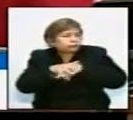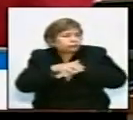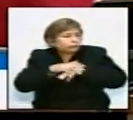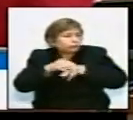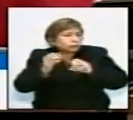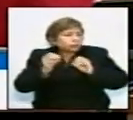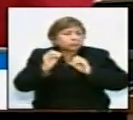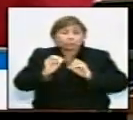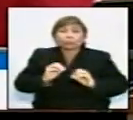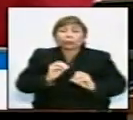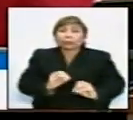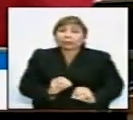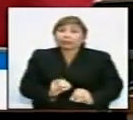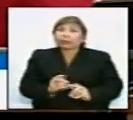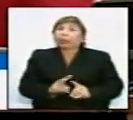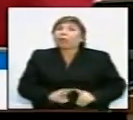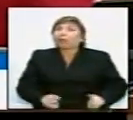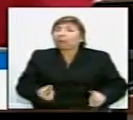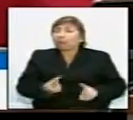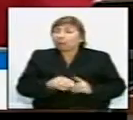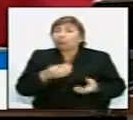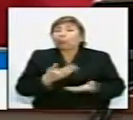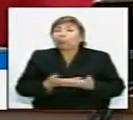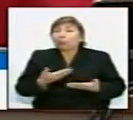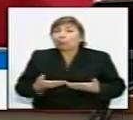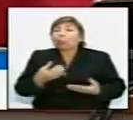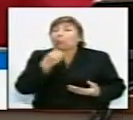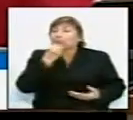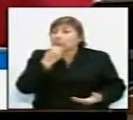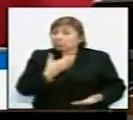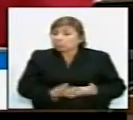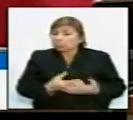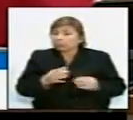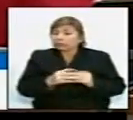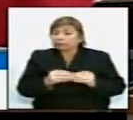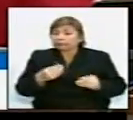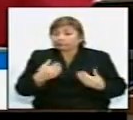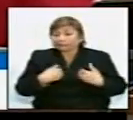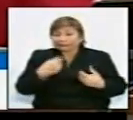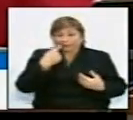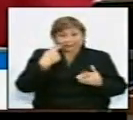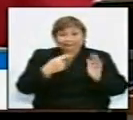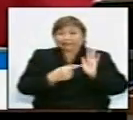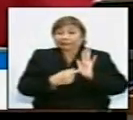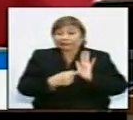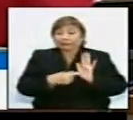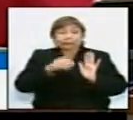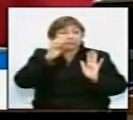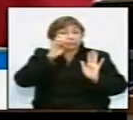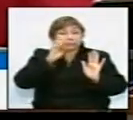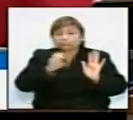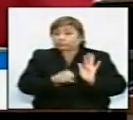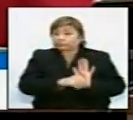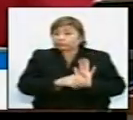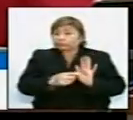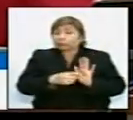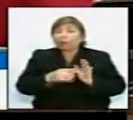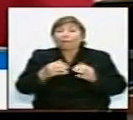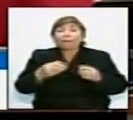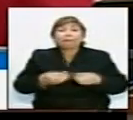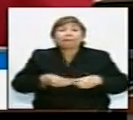para puesta en valor de algunos productos. Lo que yo tengo aquí, por ejemplo, son